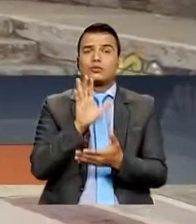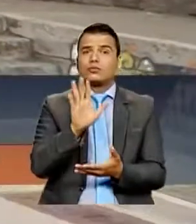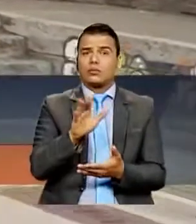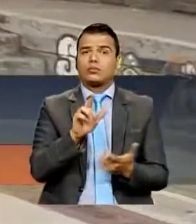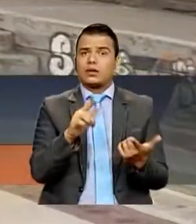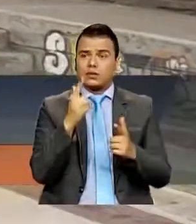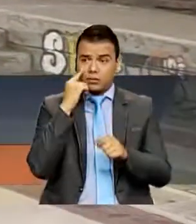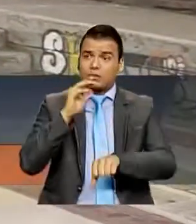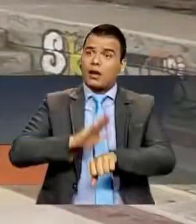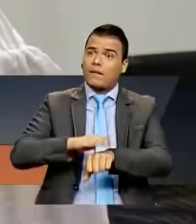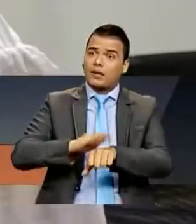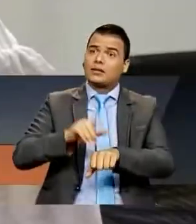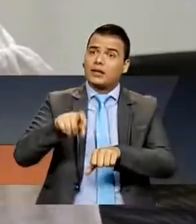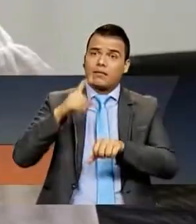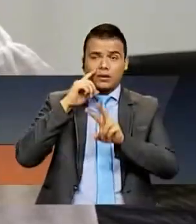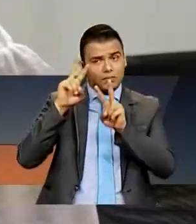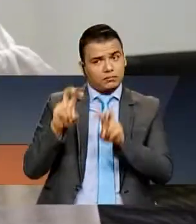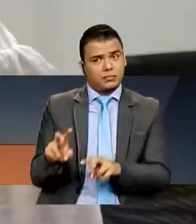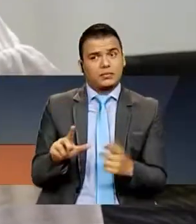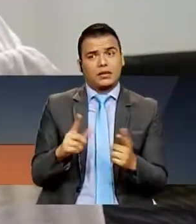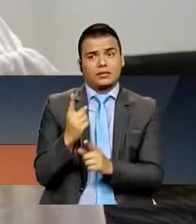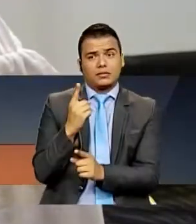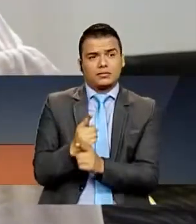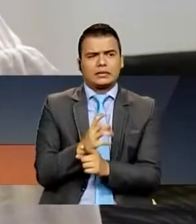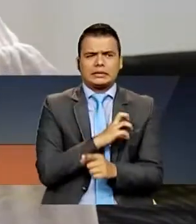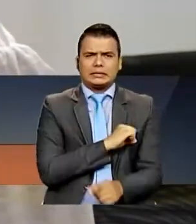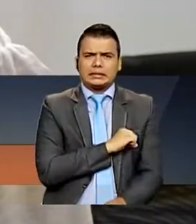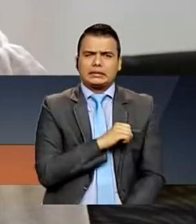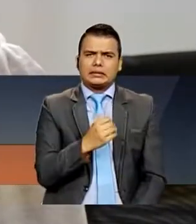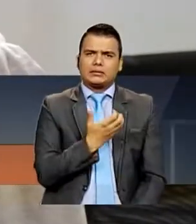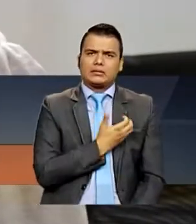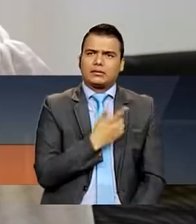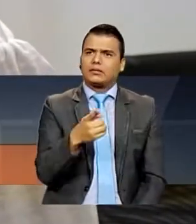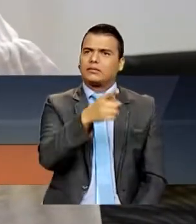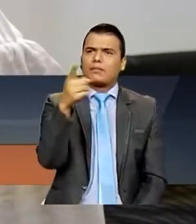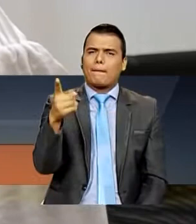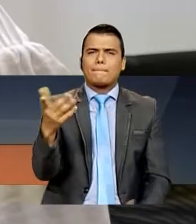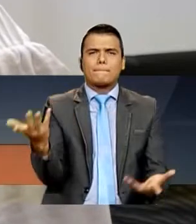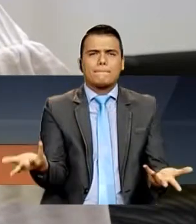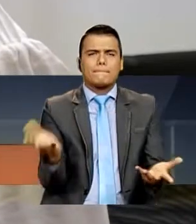estas investigaciones. El dolor en la alcaldía, el vacío en el municipio,